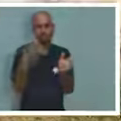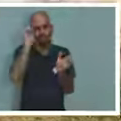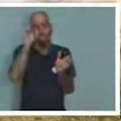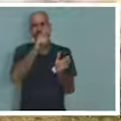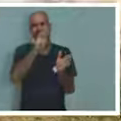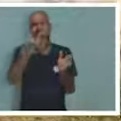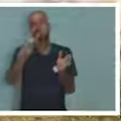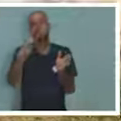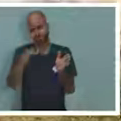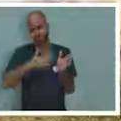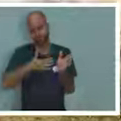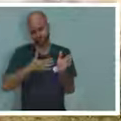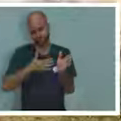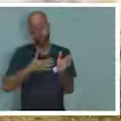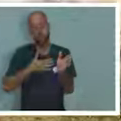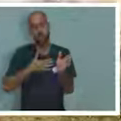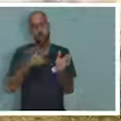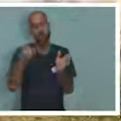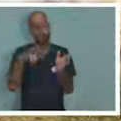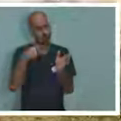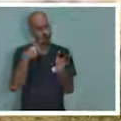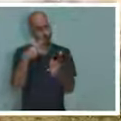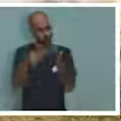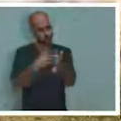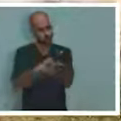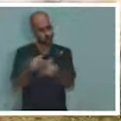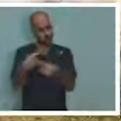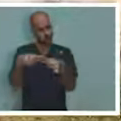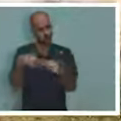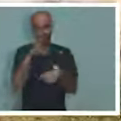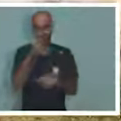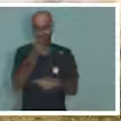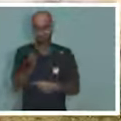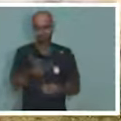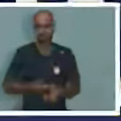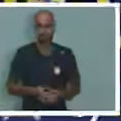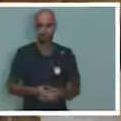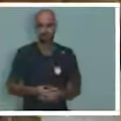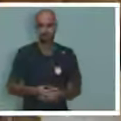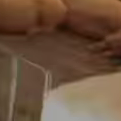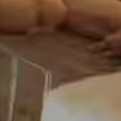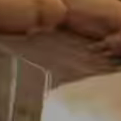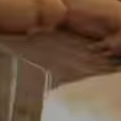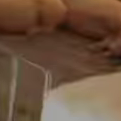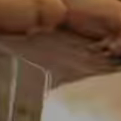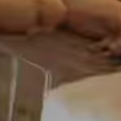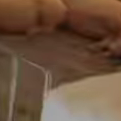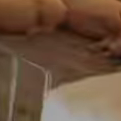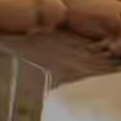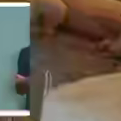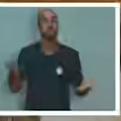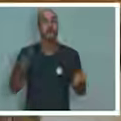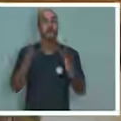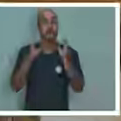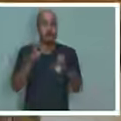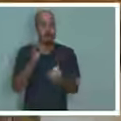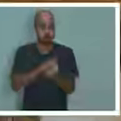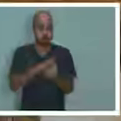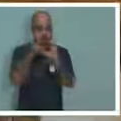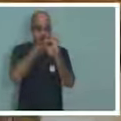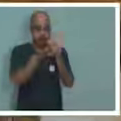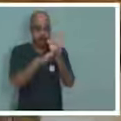con la raza porcina CC21. Un viaje inolvidable que no te puedes perder. Como les prometí al inicio de nuestro programa, hoy